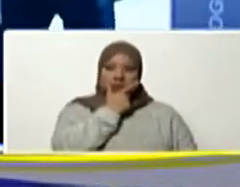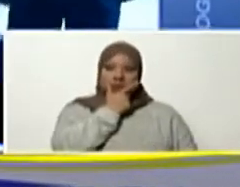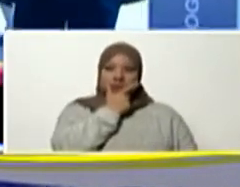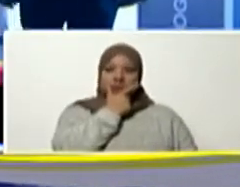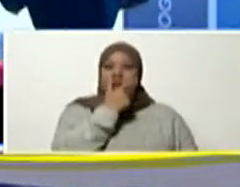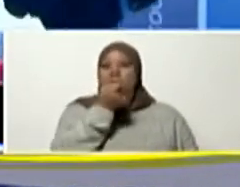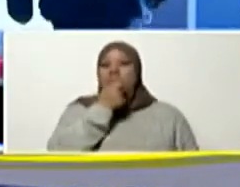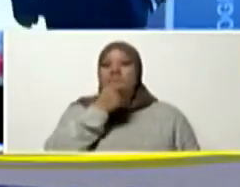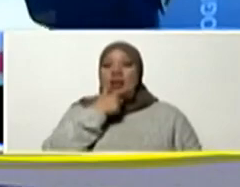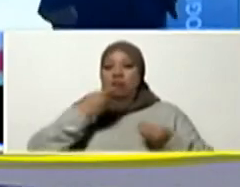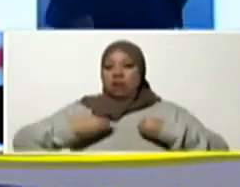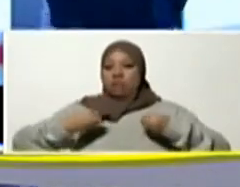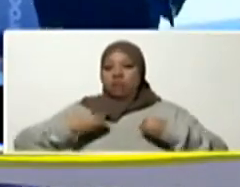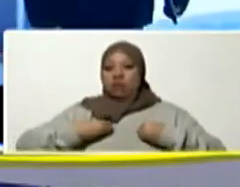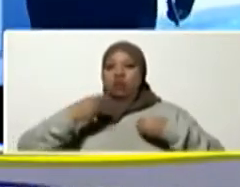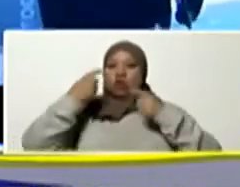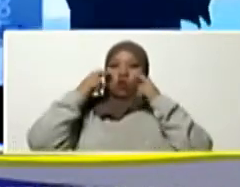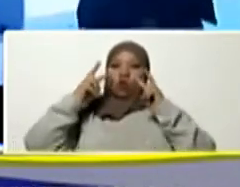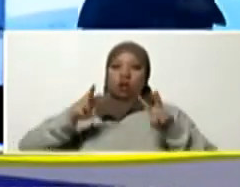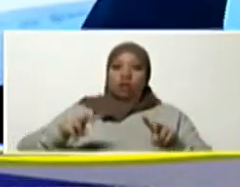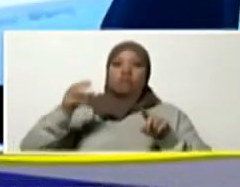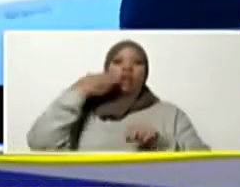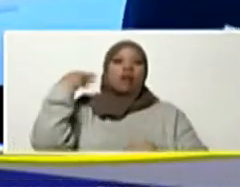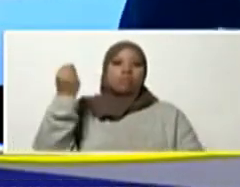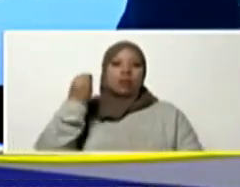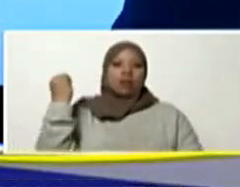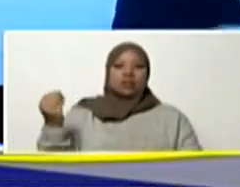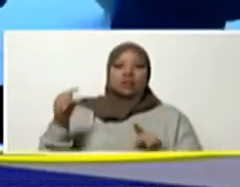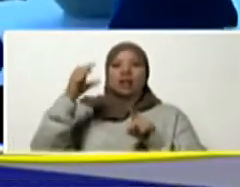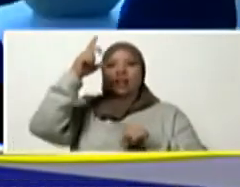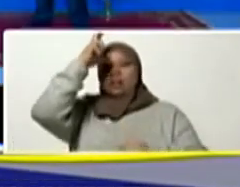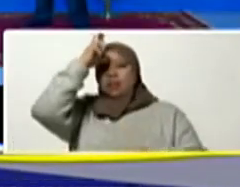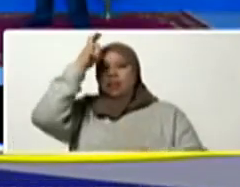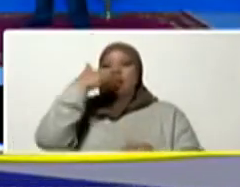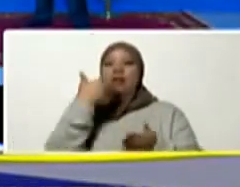estancia en Egipto. Le doy las gracias al presidente